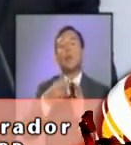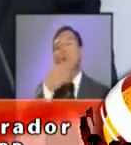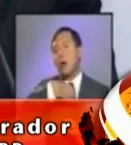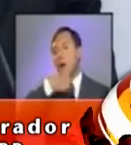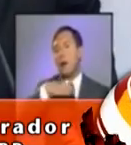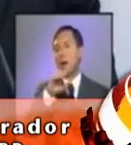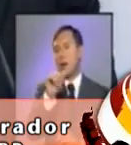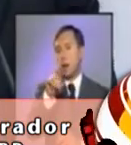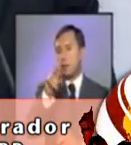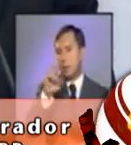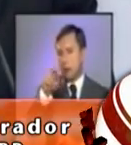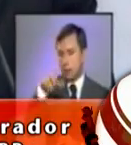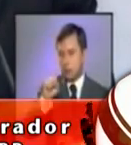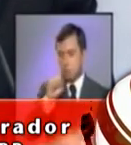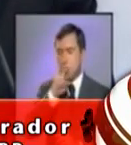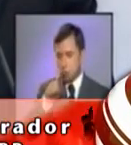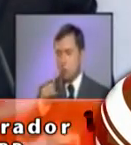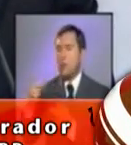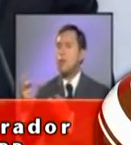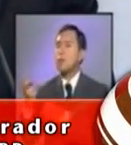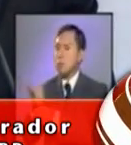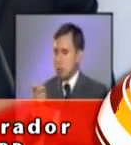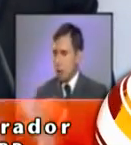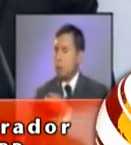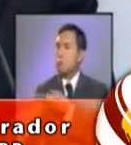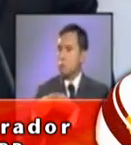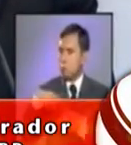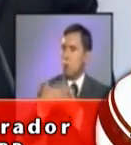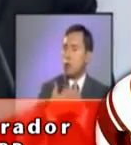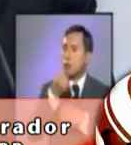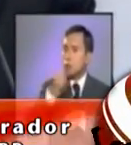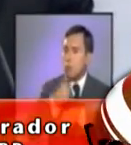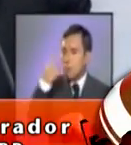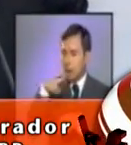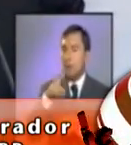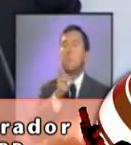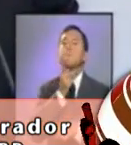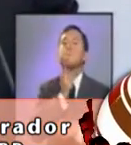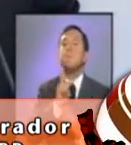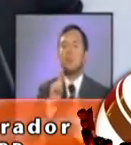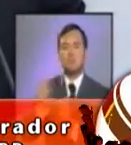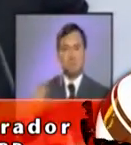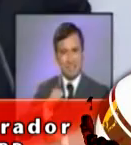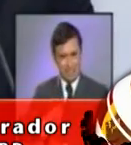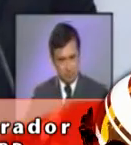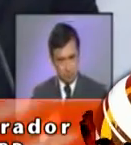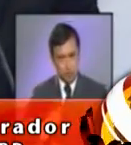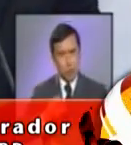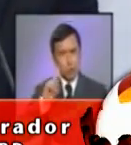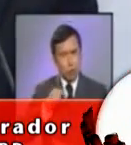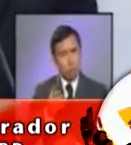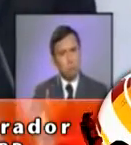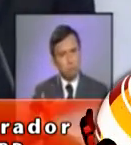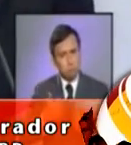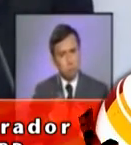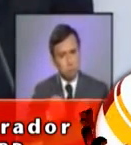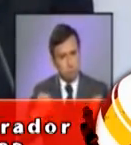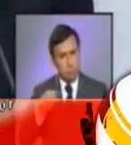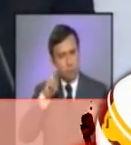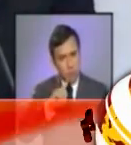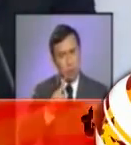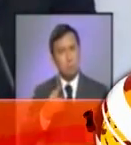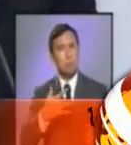de pemix ofrezco mi honestidad ofrezco mis sentimientos ofrezco mi